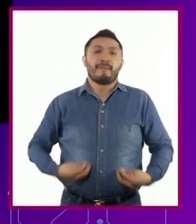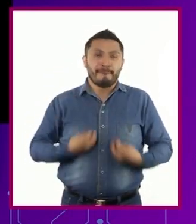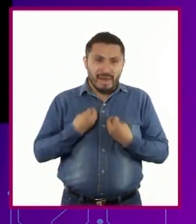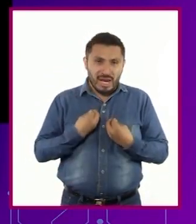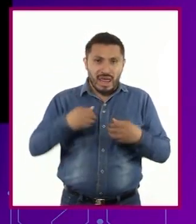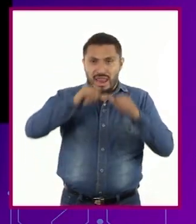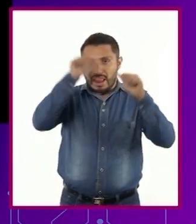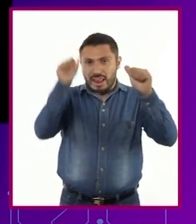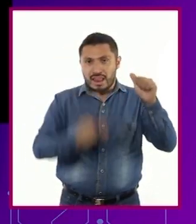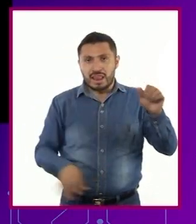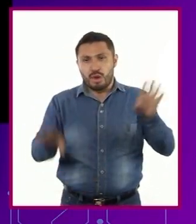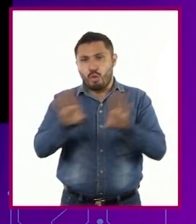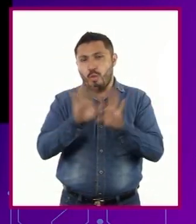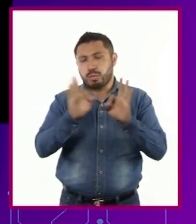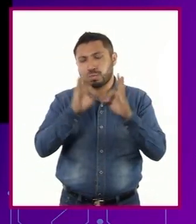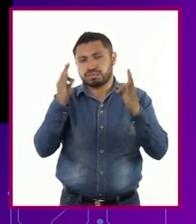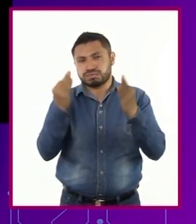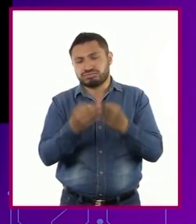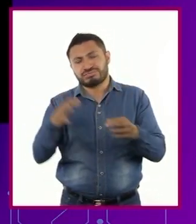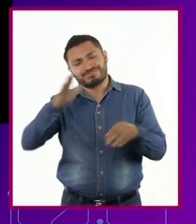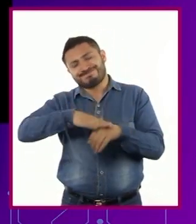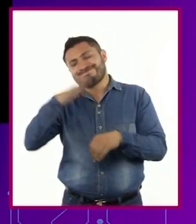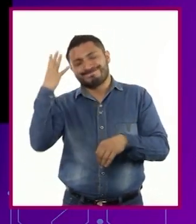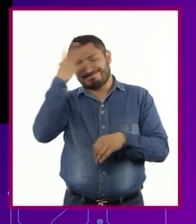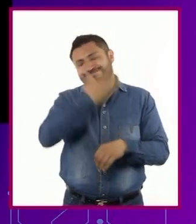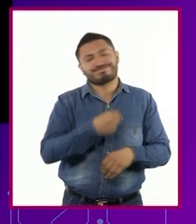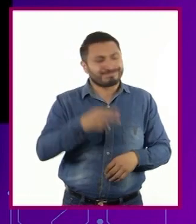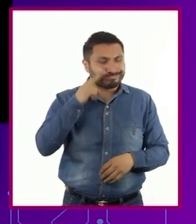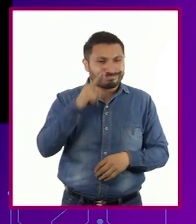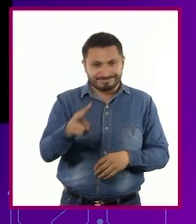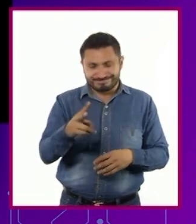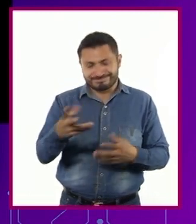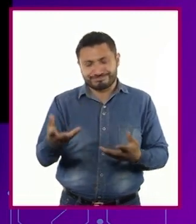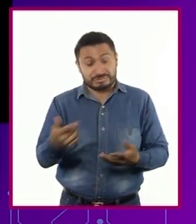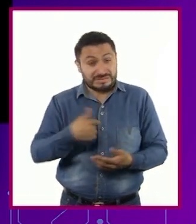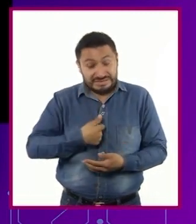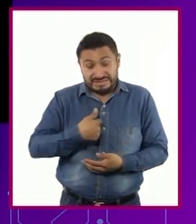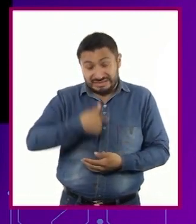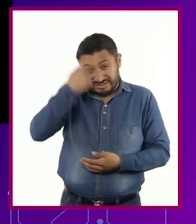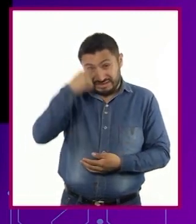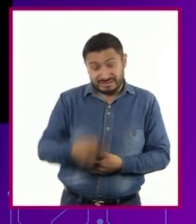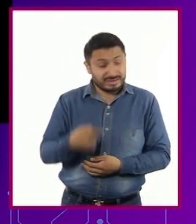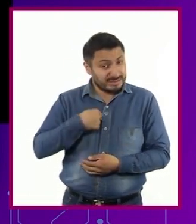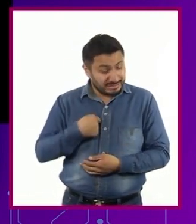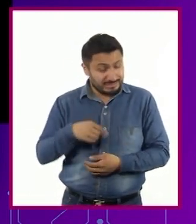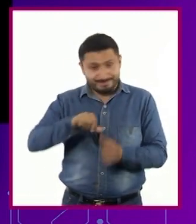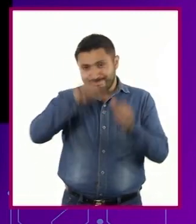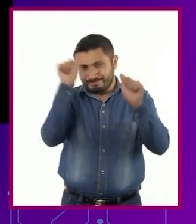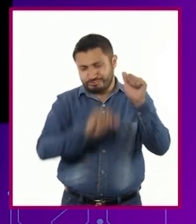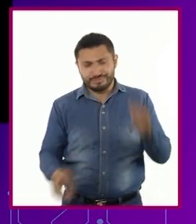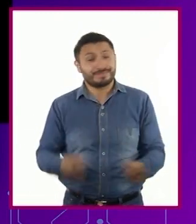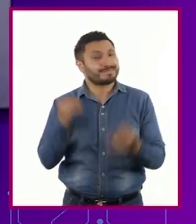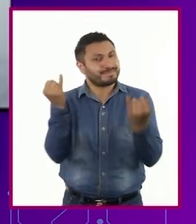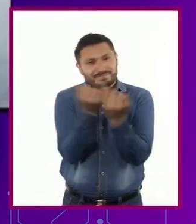El arte es la forma más bella de apreciar. Para mí, el arte es